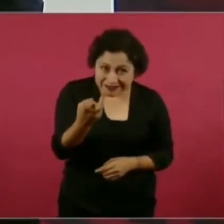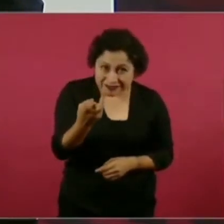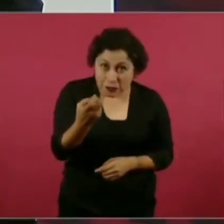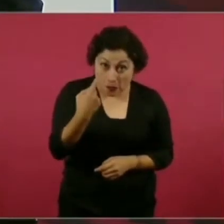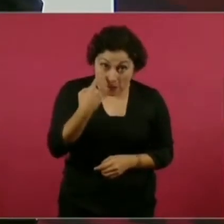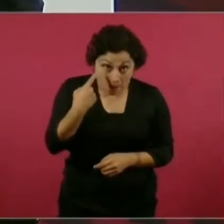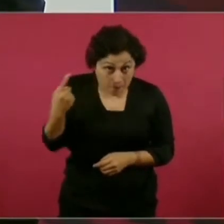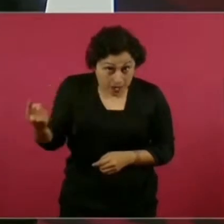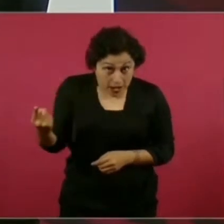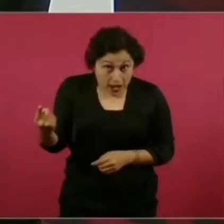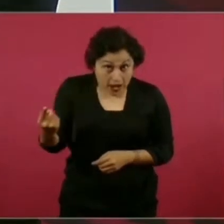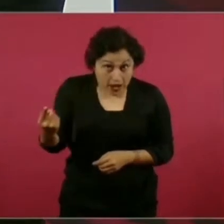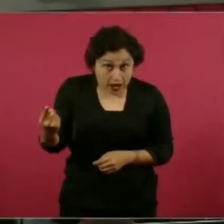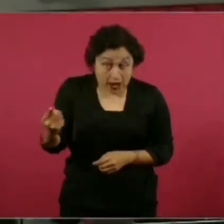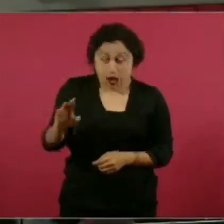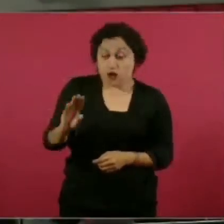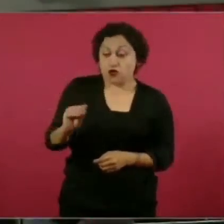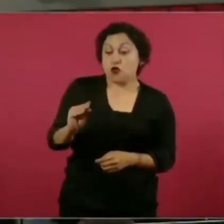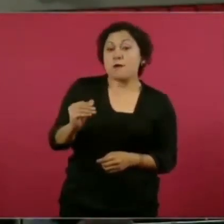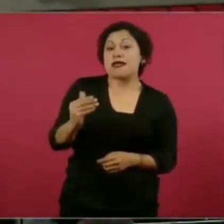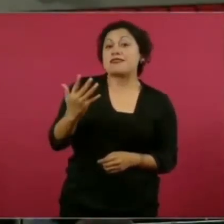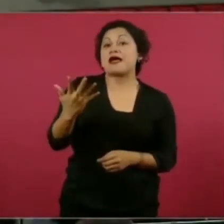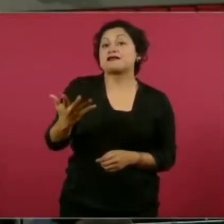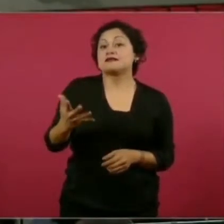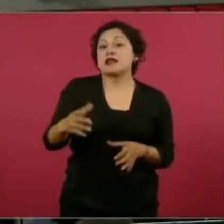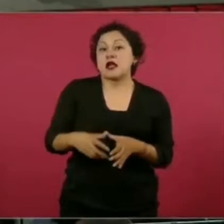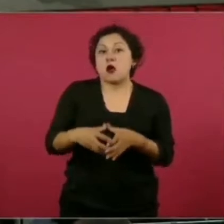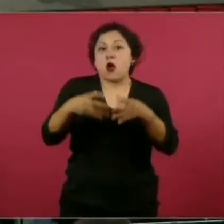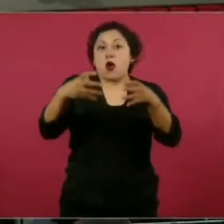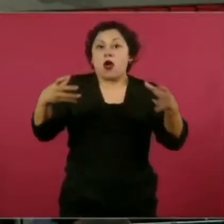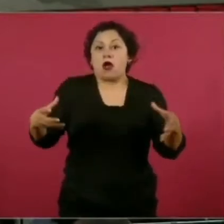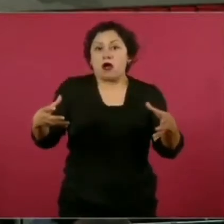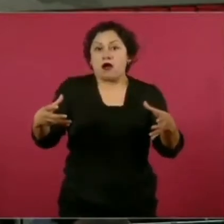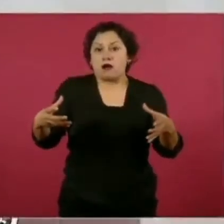95? Y todavía se atreve a decir